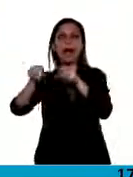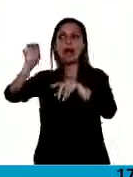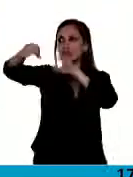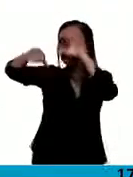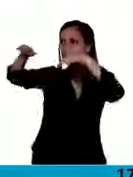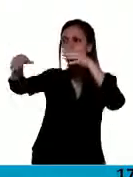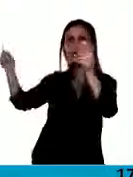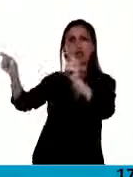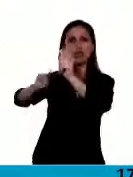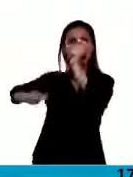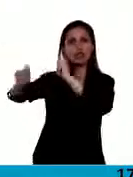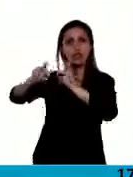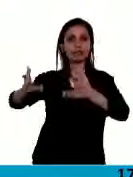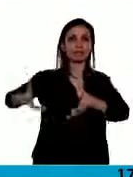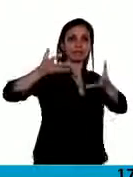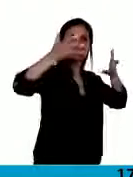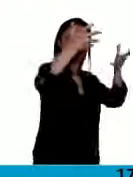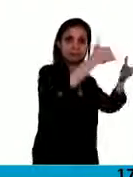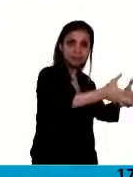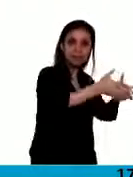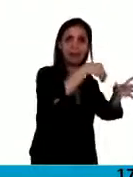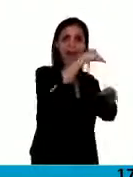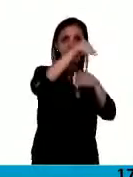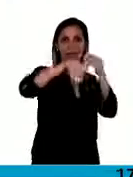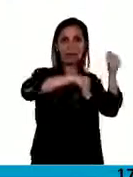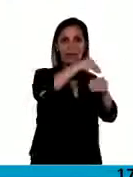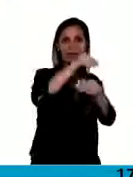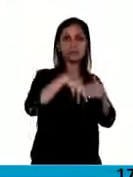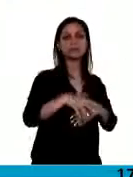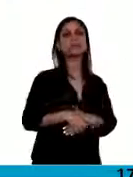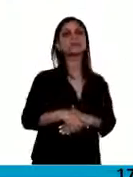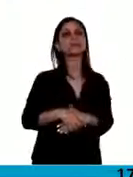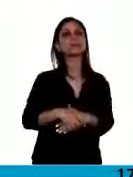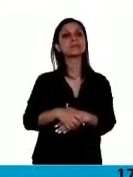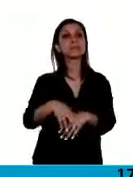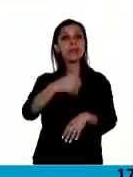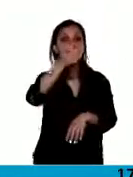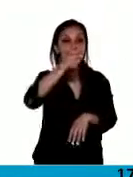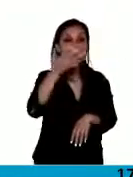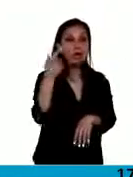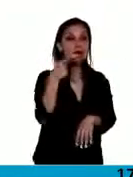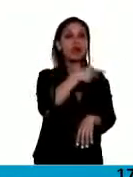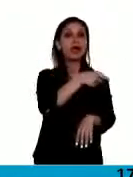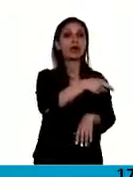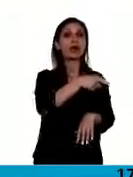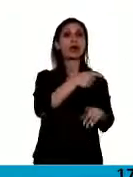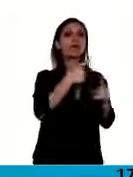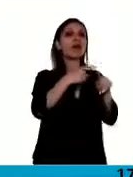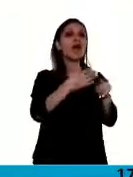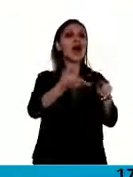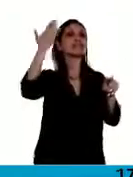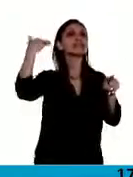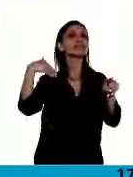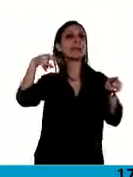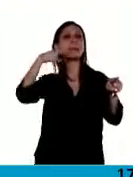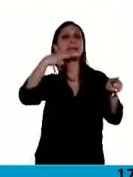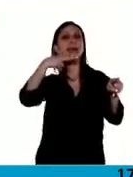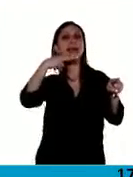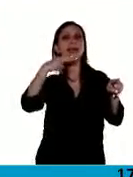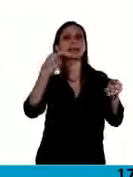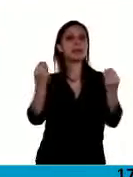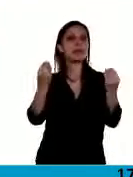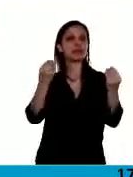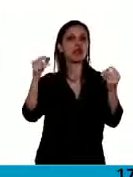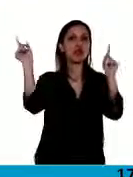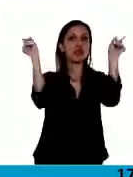y solidaridad para esas familias. Fue esto después de que el viernes pasado una tormenta como la